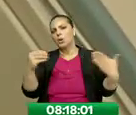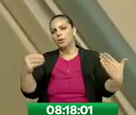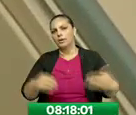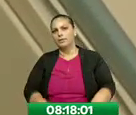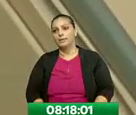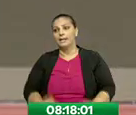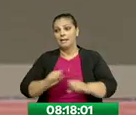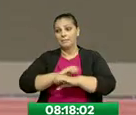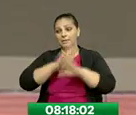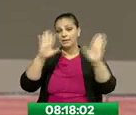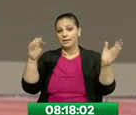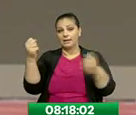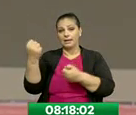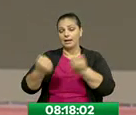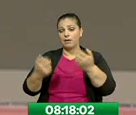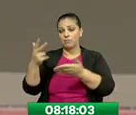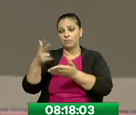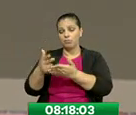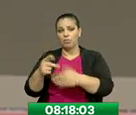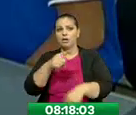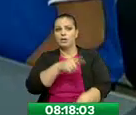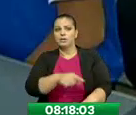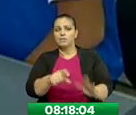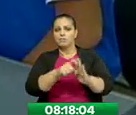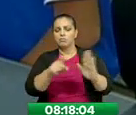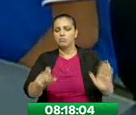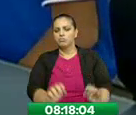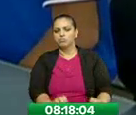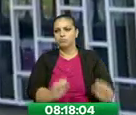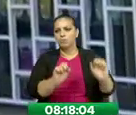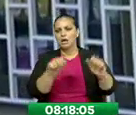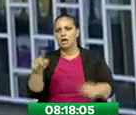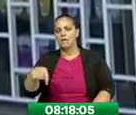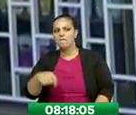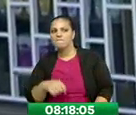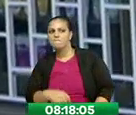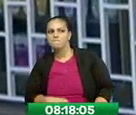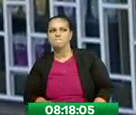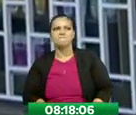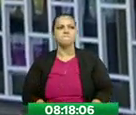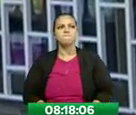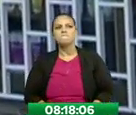preciso en que alguien abra el portón para ingresar, para poder ellos ingresar. Han estado